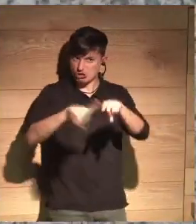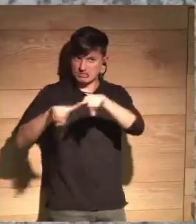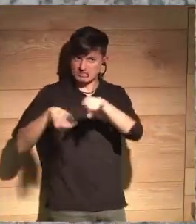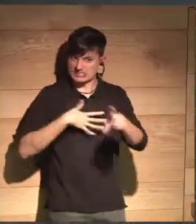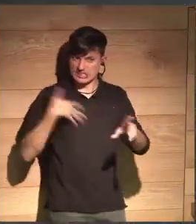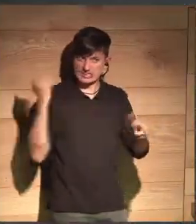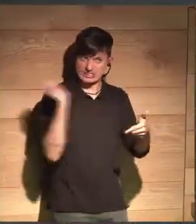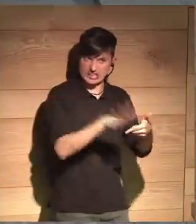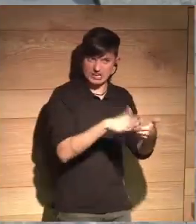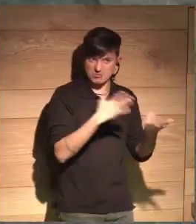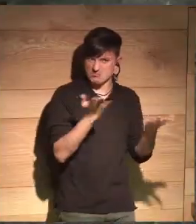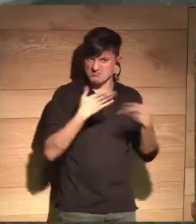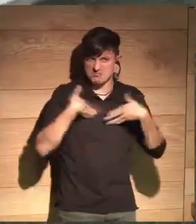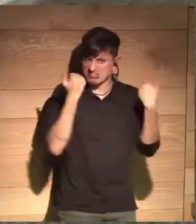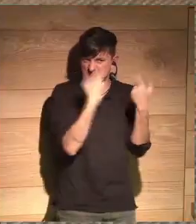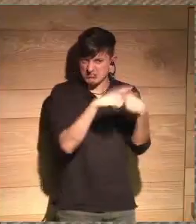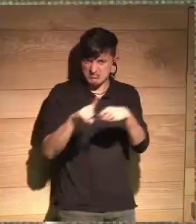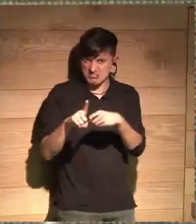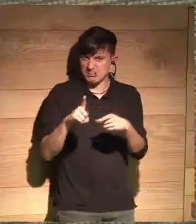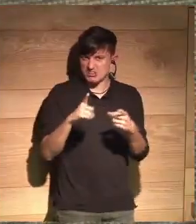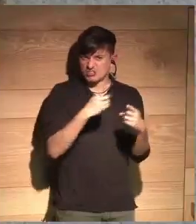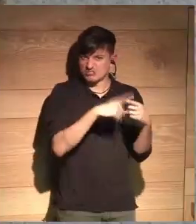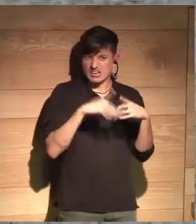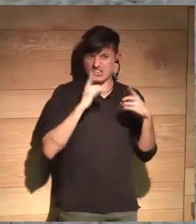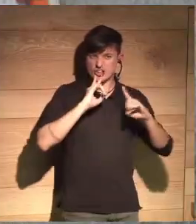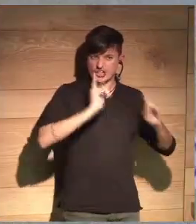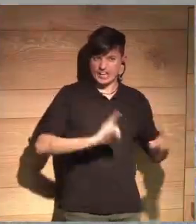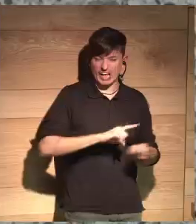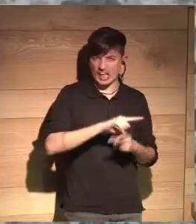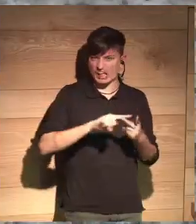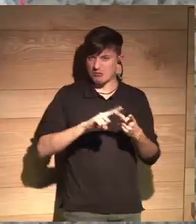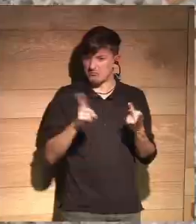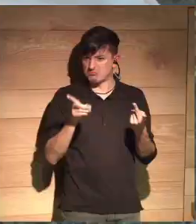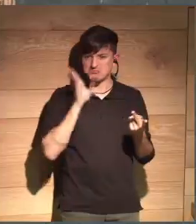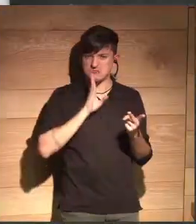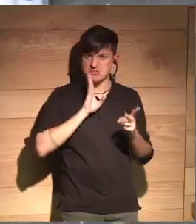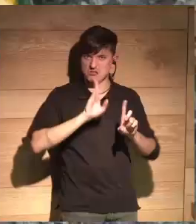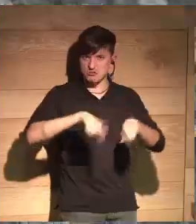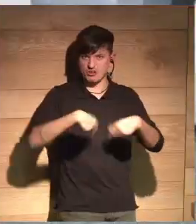pues cualquier cosa desde electrónica a residuos orgánicos